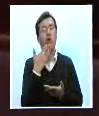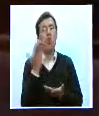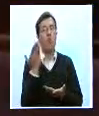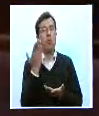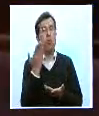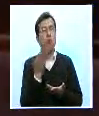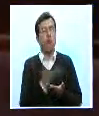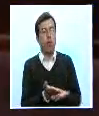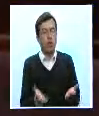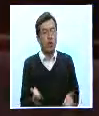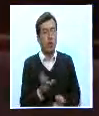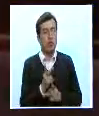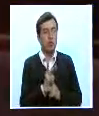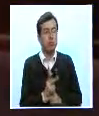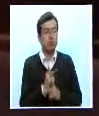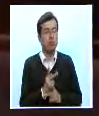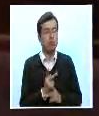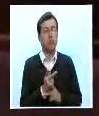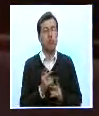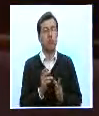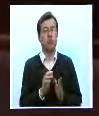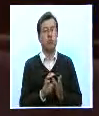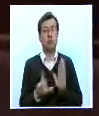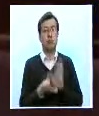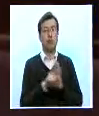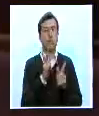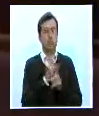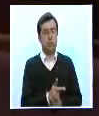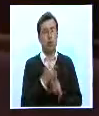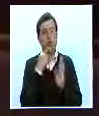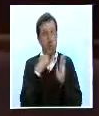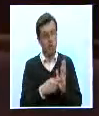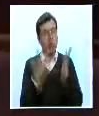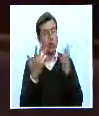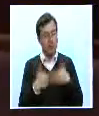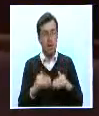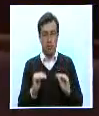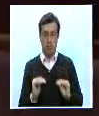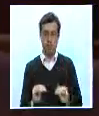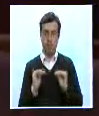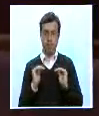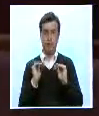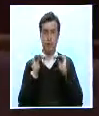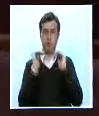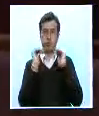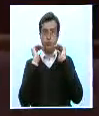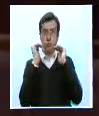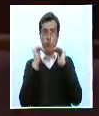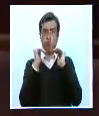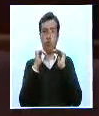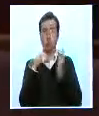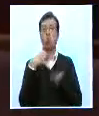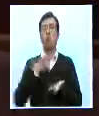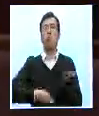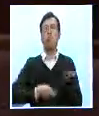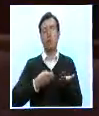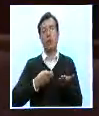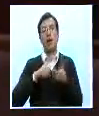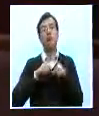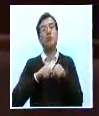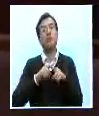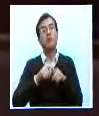al bien jurídico protegido y es por eso que nosotros establecimos diferentes graduaciones digamos de el delito de